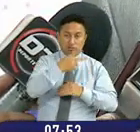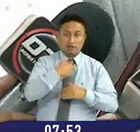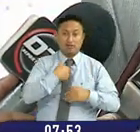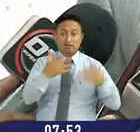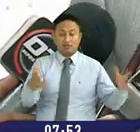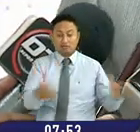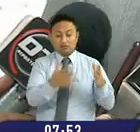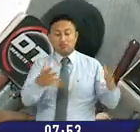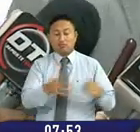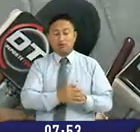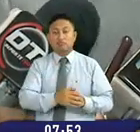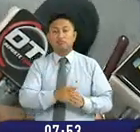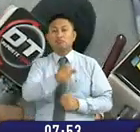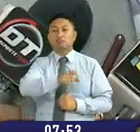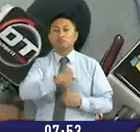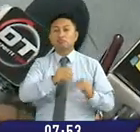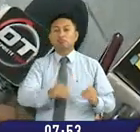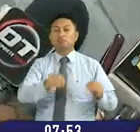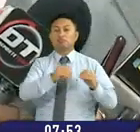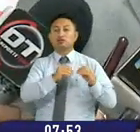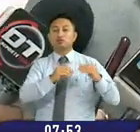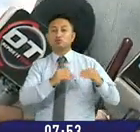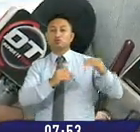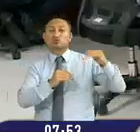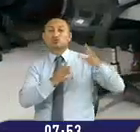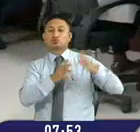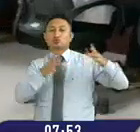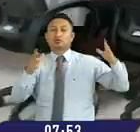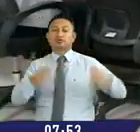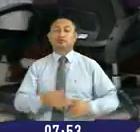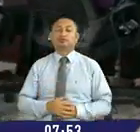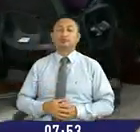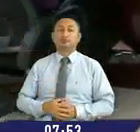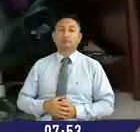de aforo aumenten a medida de que esto vaya sucediendo. En Quito informó Adriana Rojas.